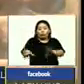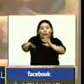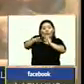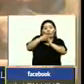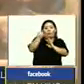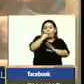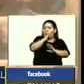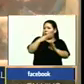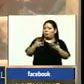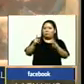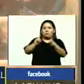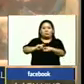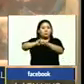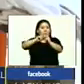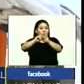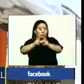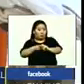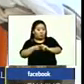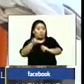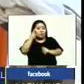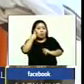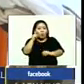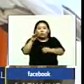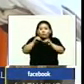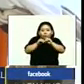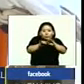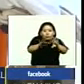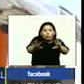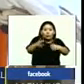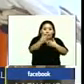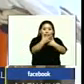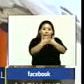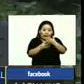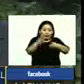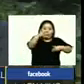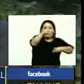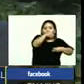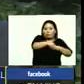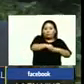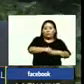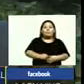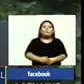eso ha cambiado. Si hay un bajo nivel de virus en el torrente sanguíneo de una persona.